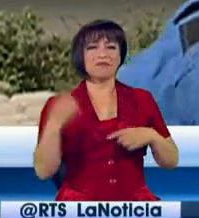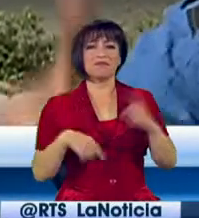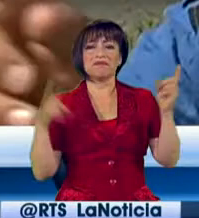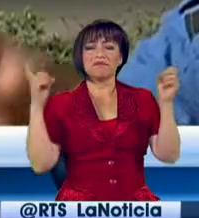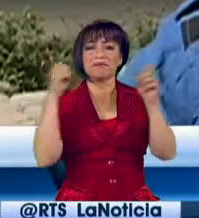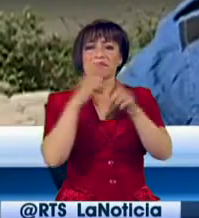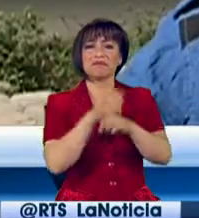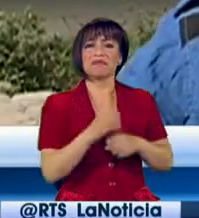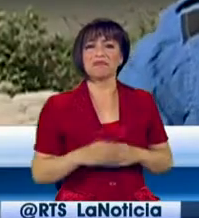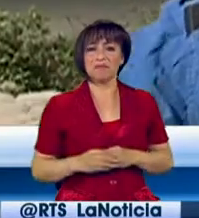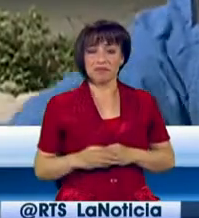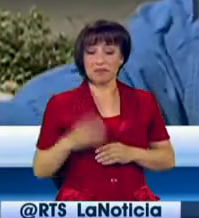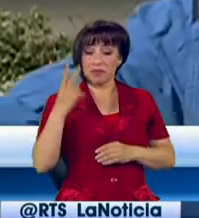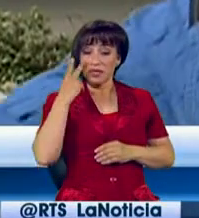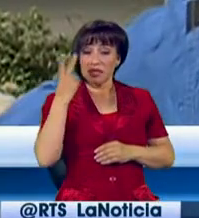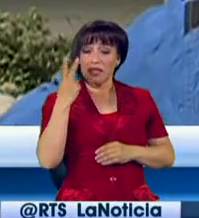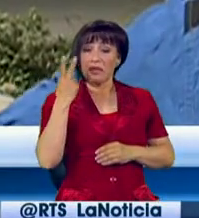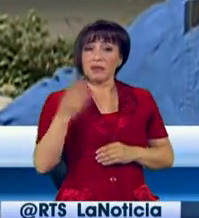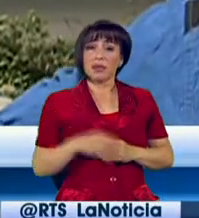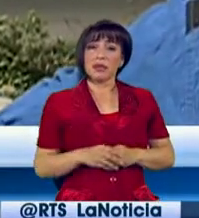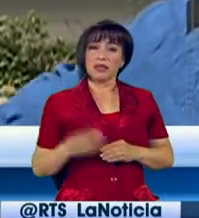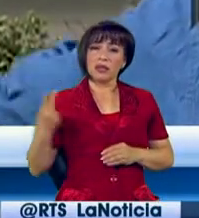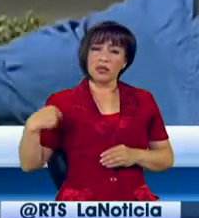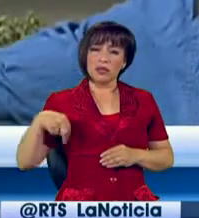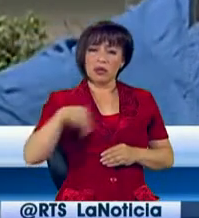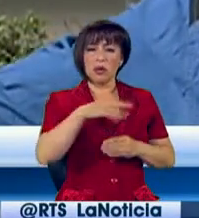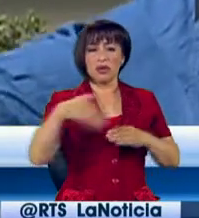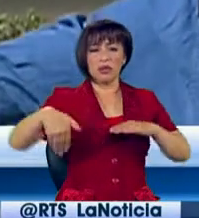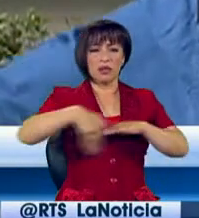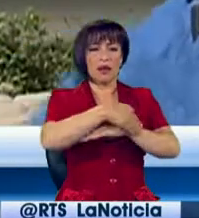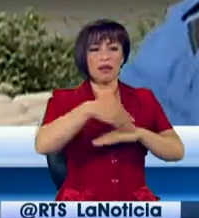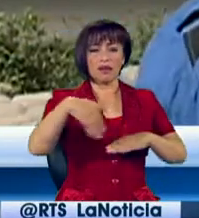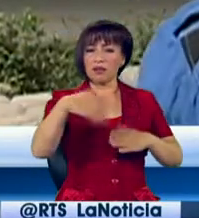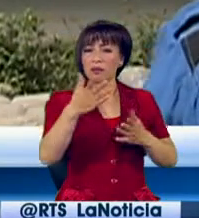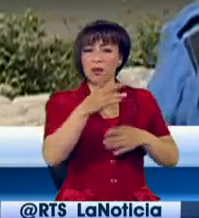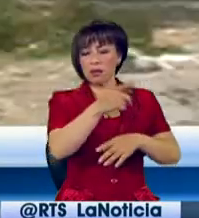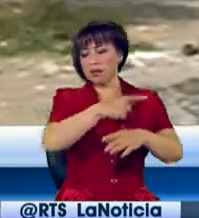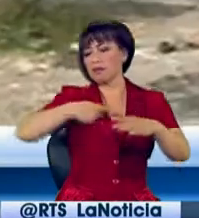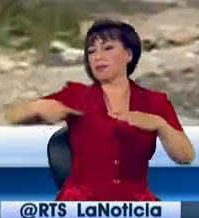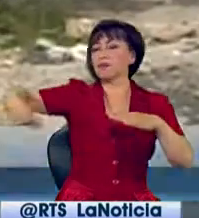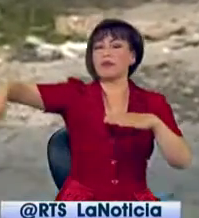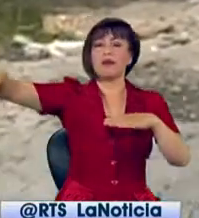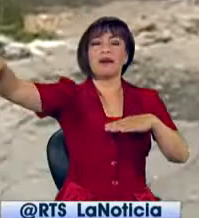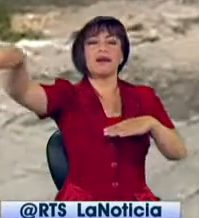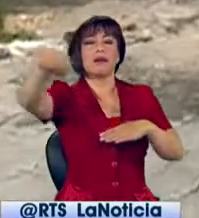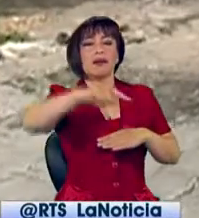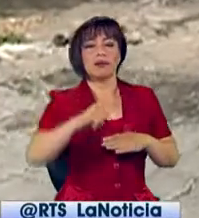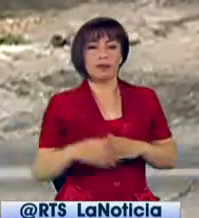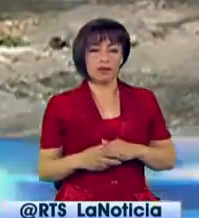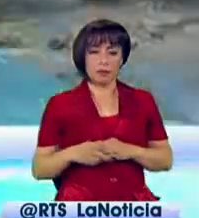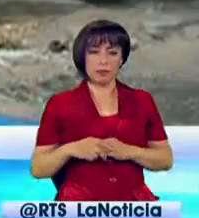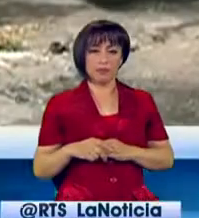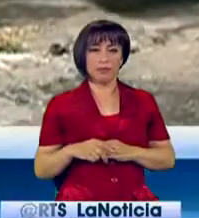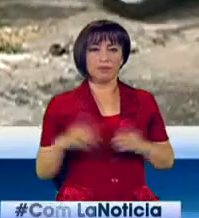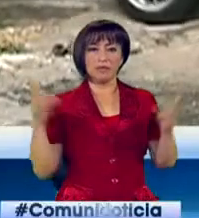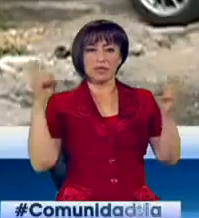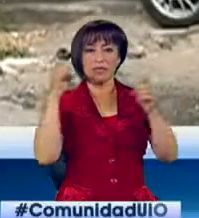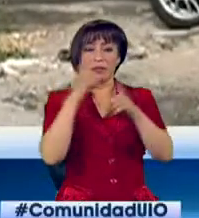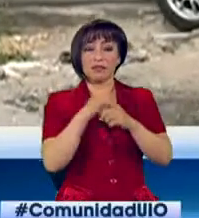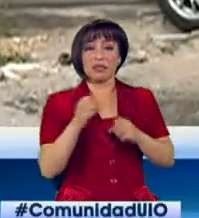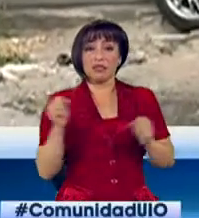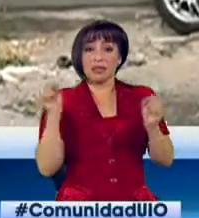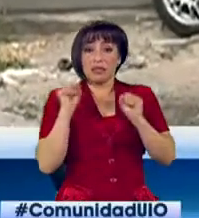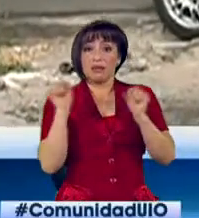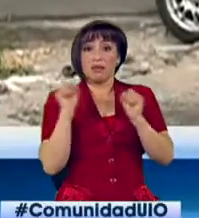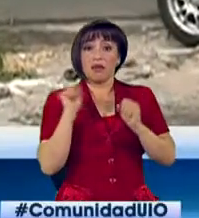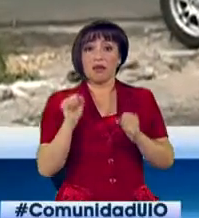como ve, puse de ver, nos toca irnos a dar la vuelta para poder subir por las otras calles que tenemos. Los carros no pueden ingresar a la calle pues temen caer en la